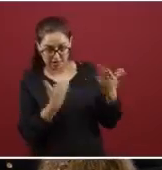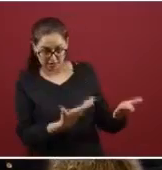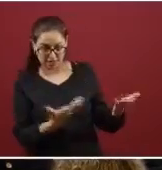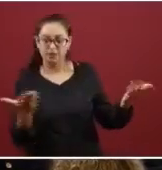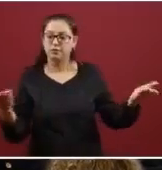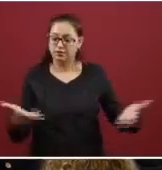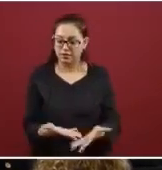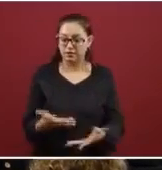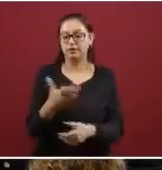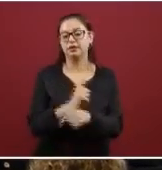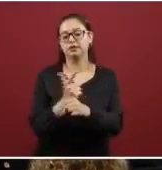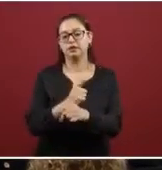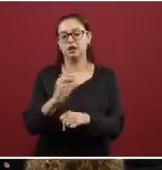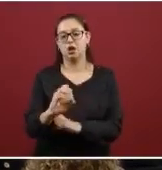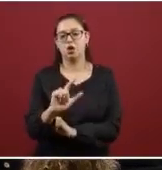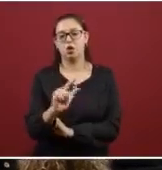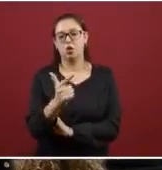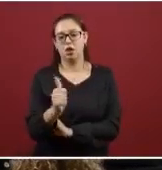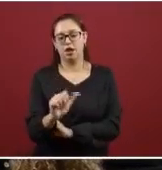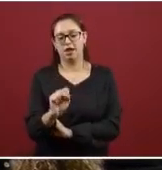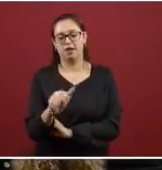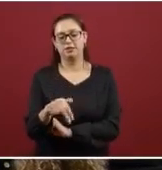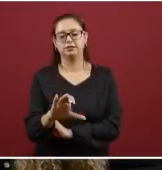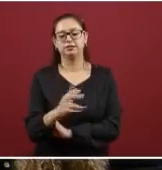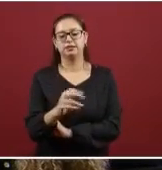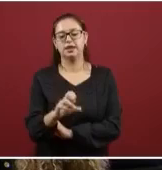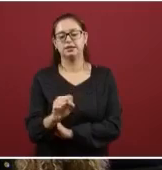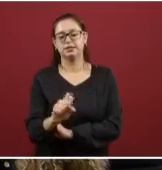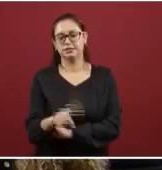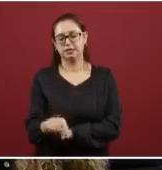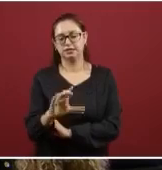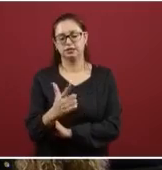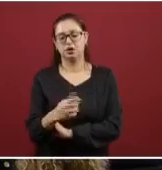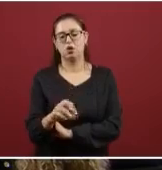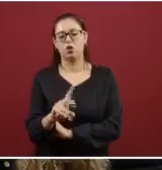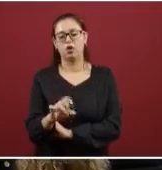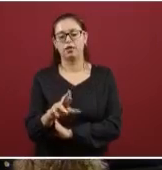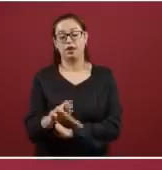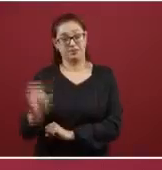la licenciada Olga Sánchez Cordero. Ella es secretaria de Gobernación.